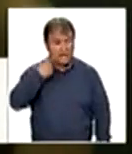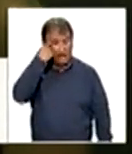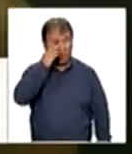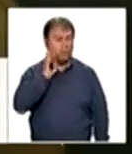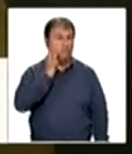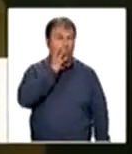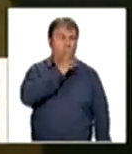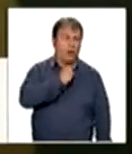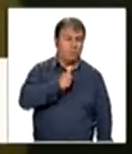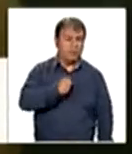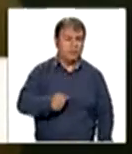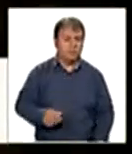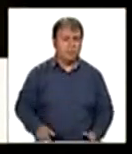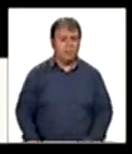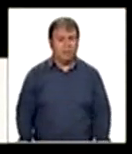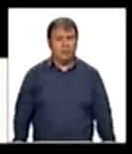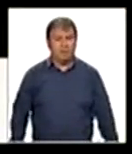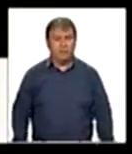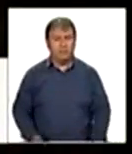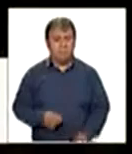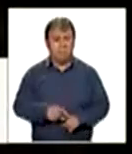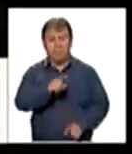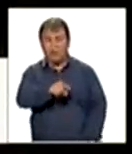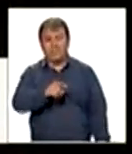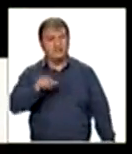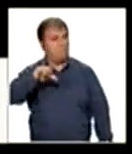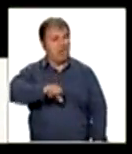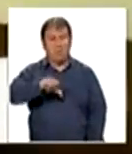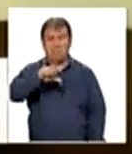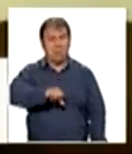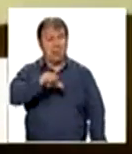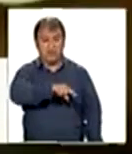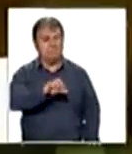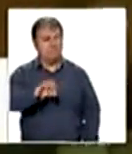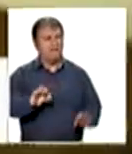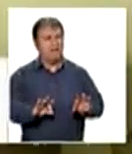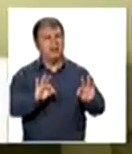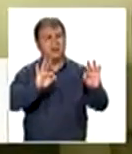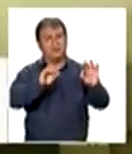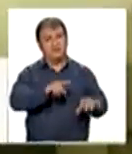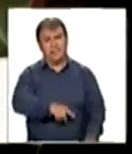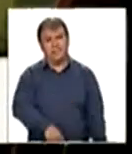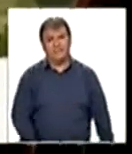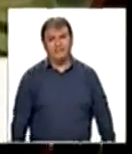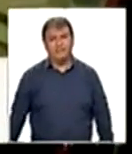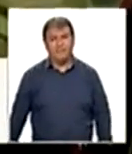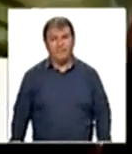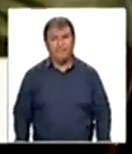hermosa. Y ella es mala, mala, mala, mala y peligrosa.